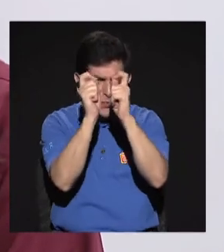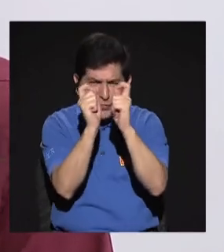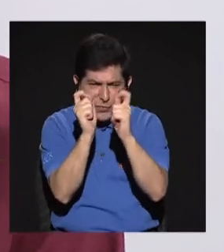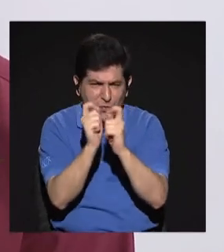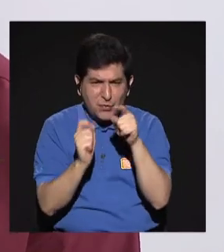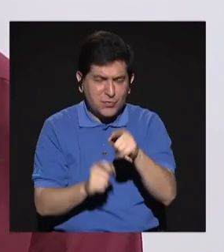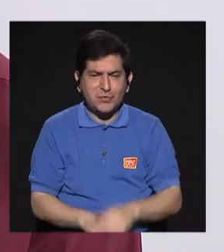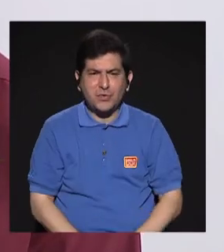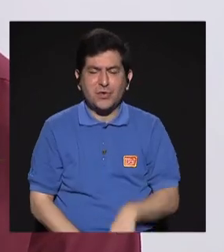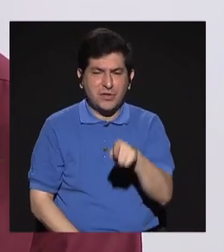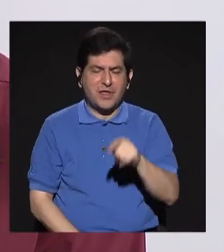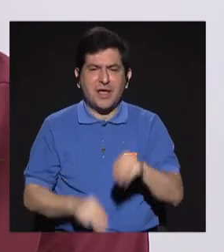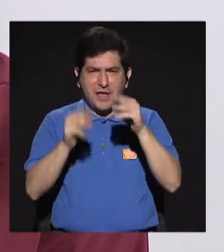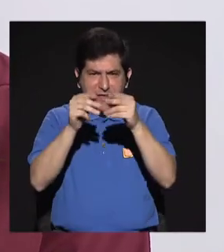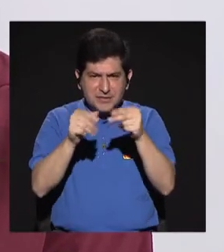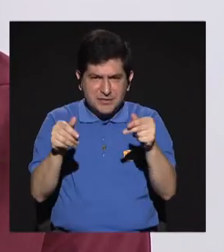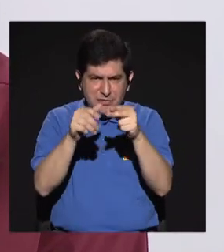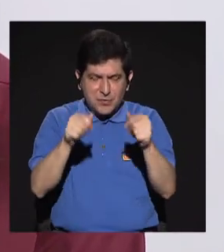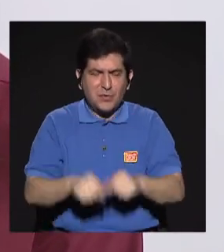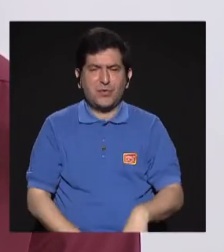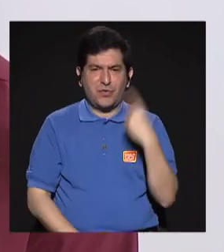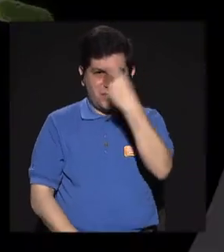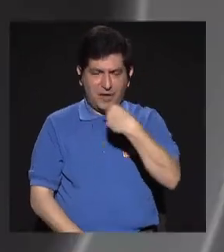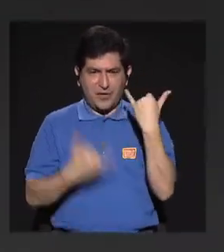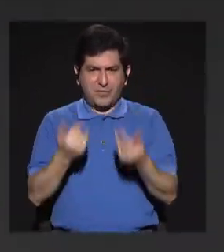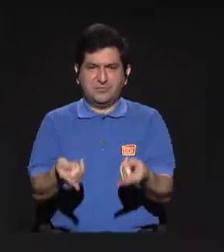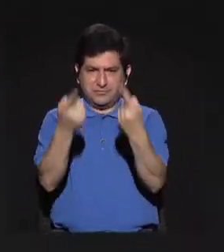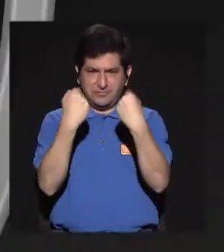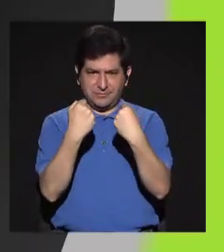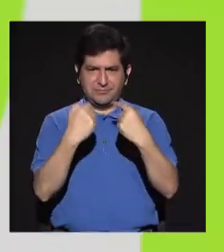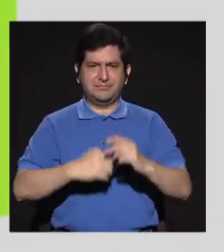detalle de este modelo facial ya regresamos